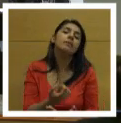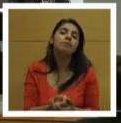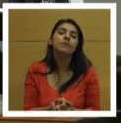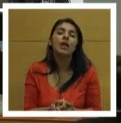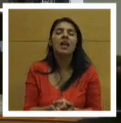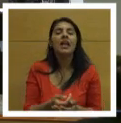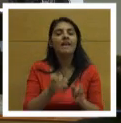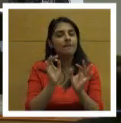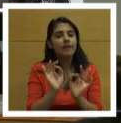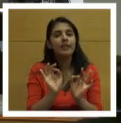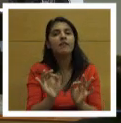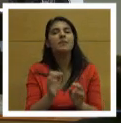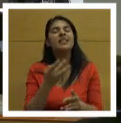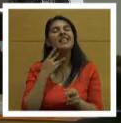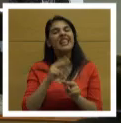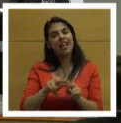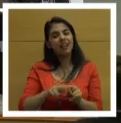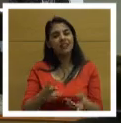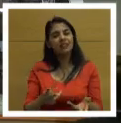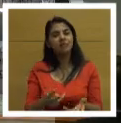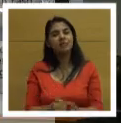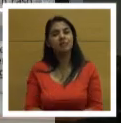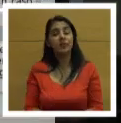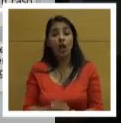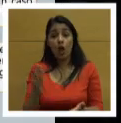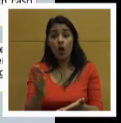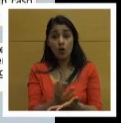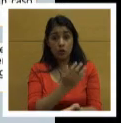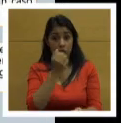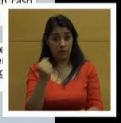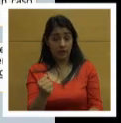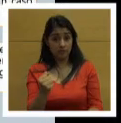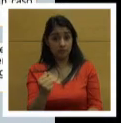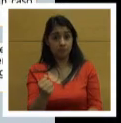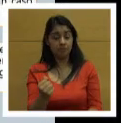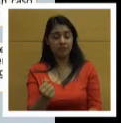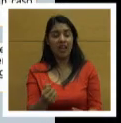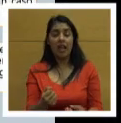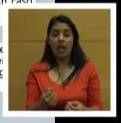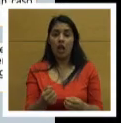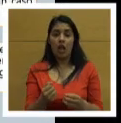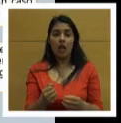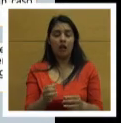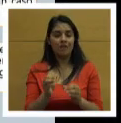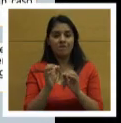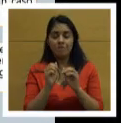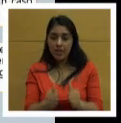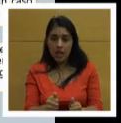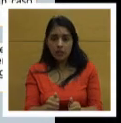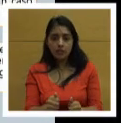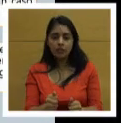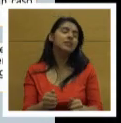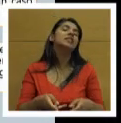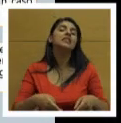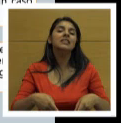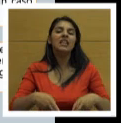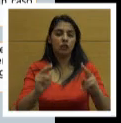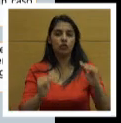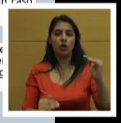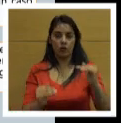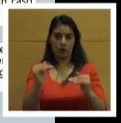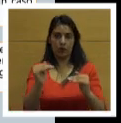efectivamente lo que hace es lograr en forma efectiva, ¿cierto?, el derecho a la igualdad que tienen derecho